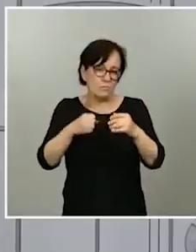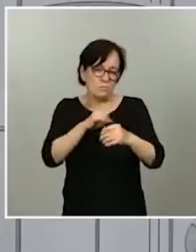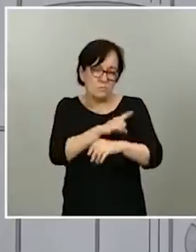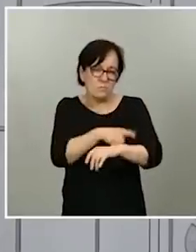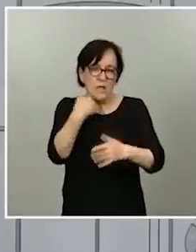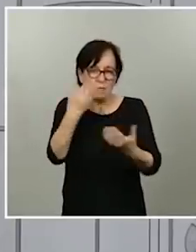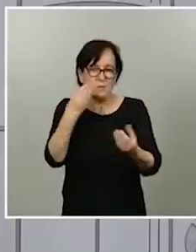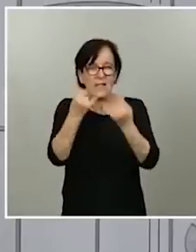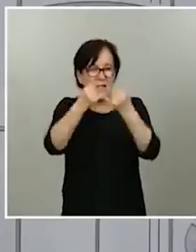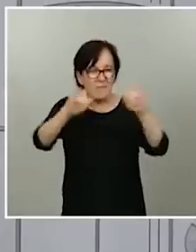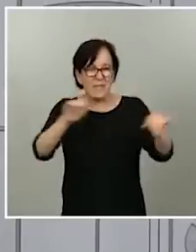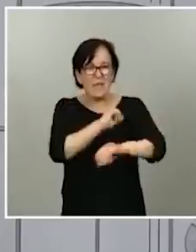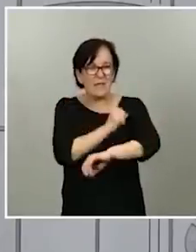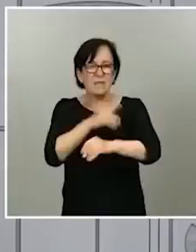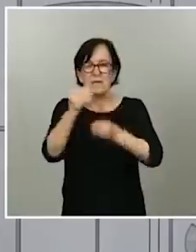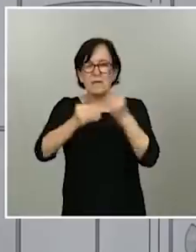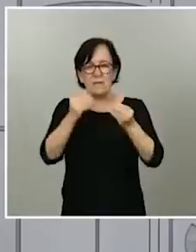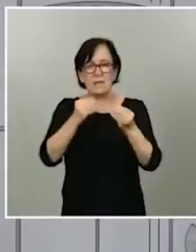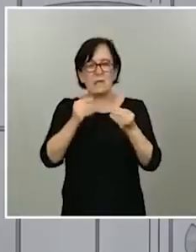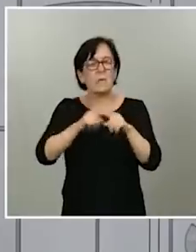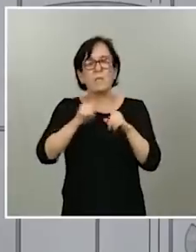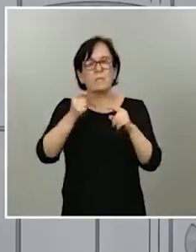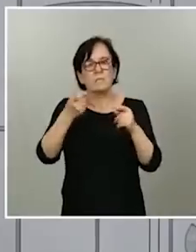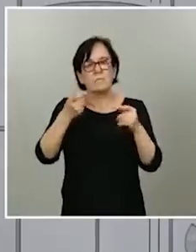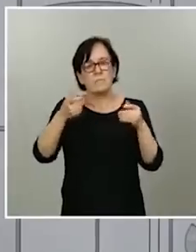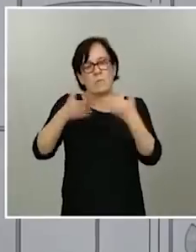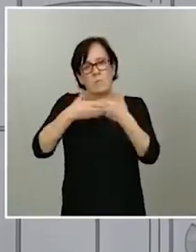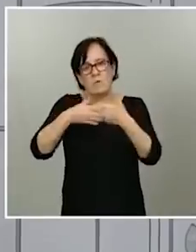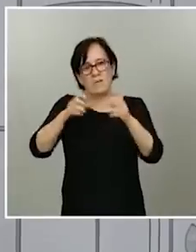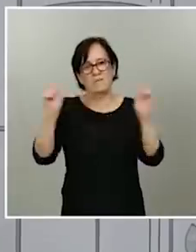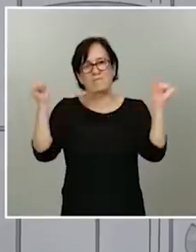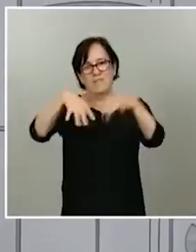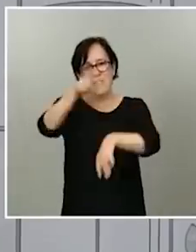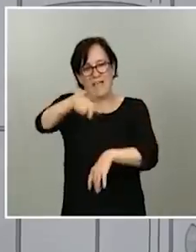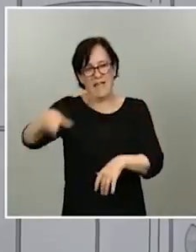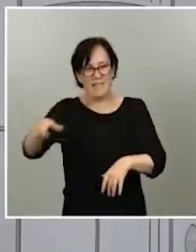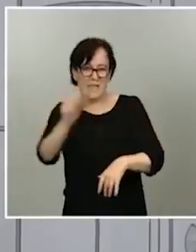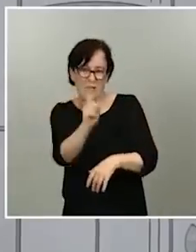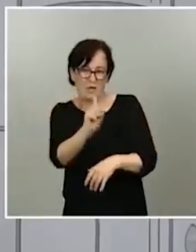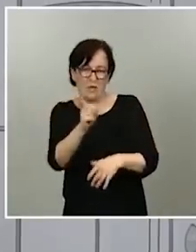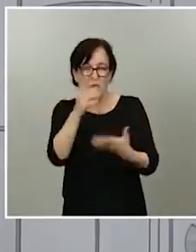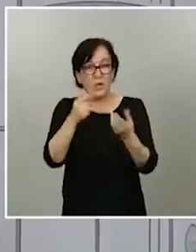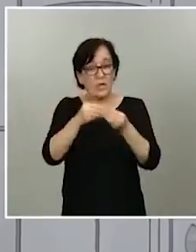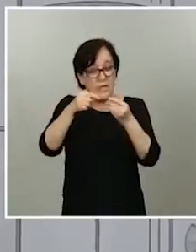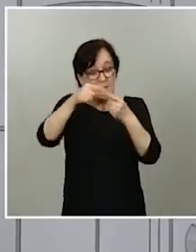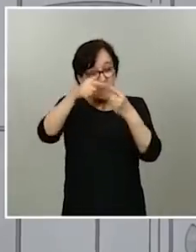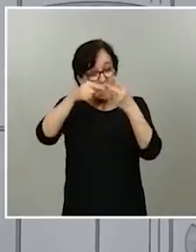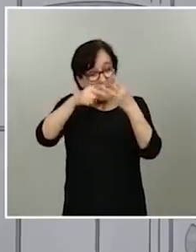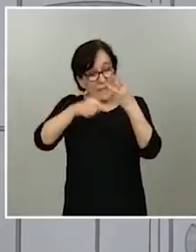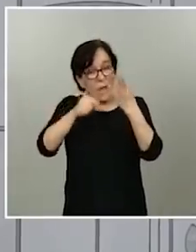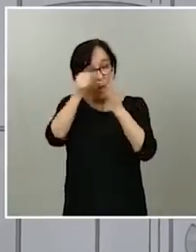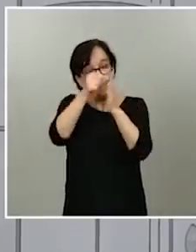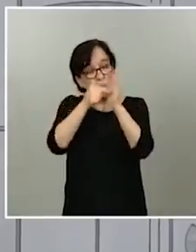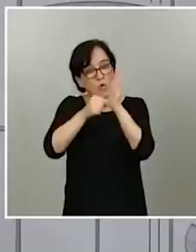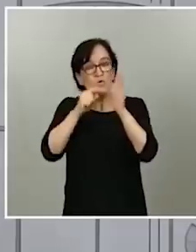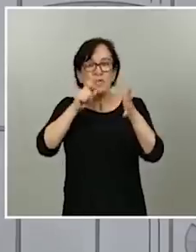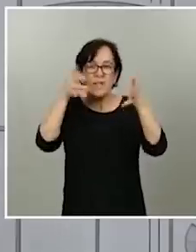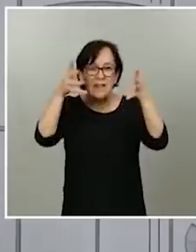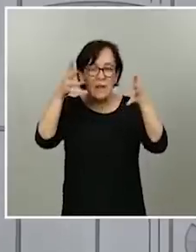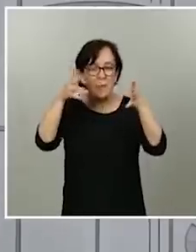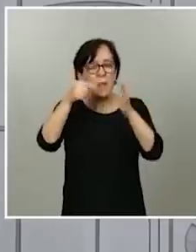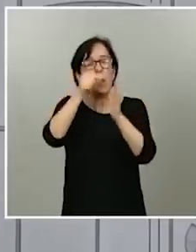su deber no otra cosa porque es que no podían hacer otra cosa y eso el señor Marlaska que es un auténtico miserable